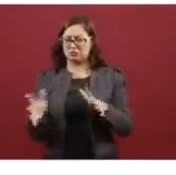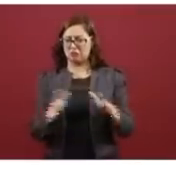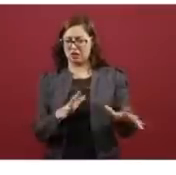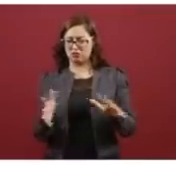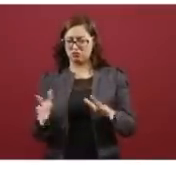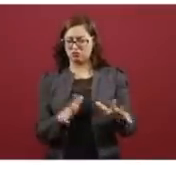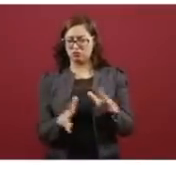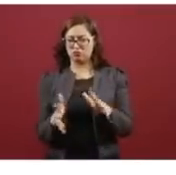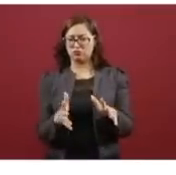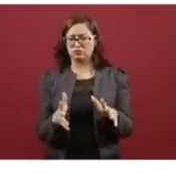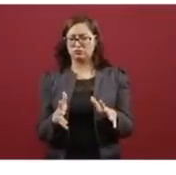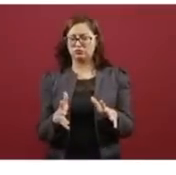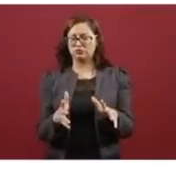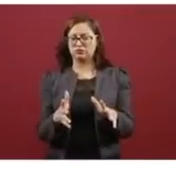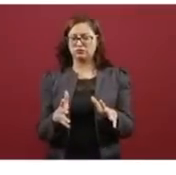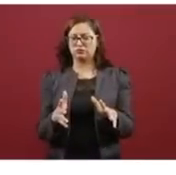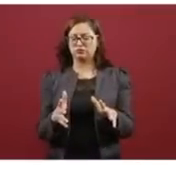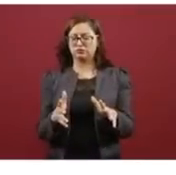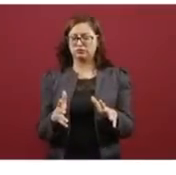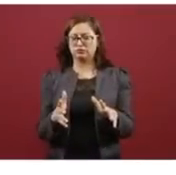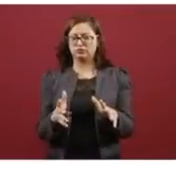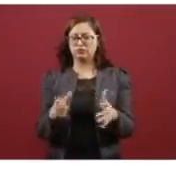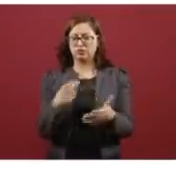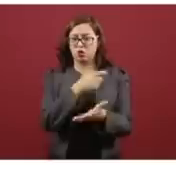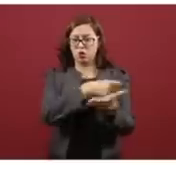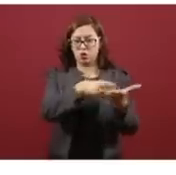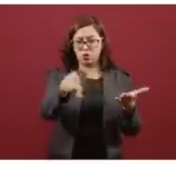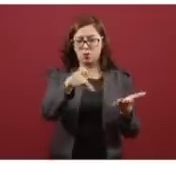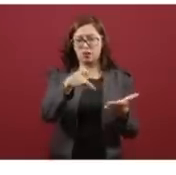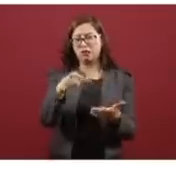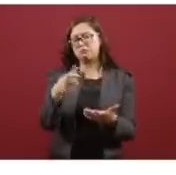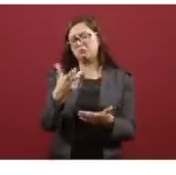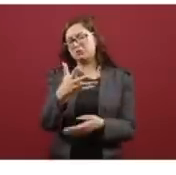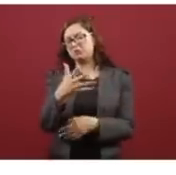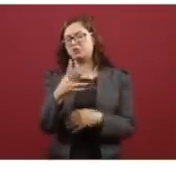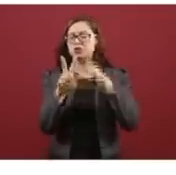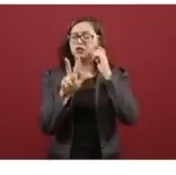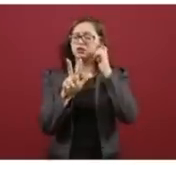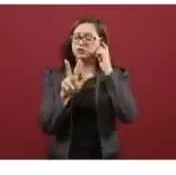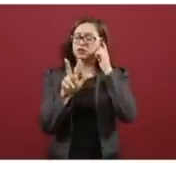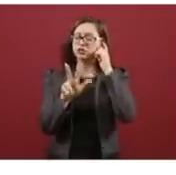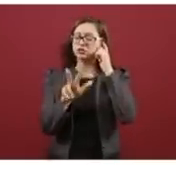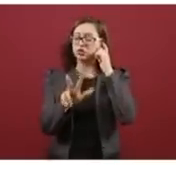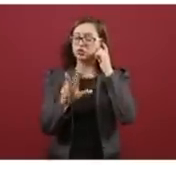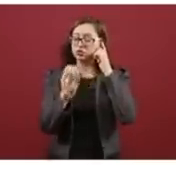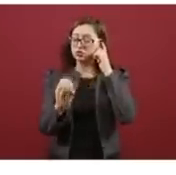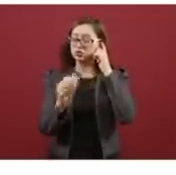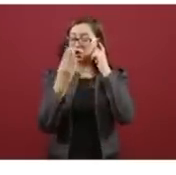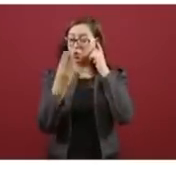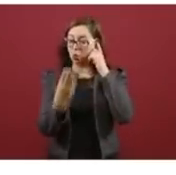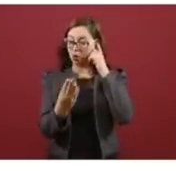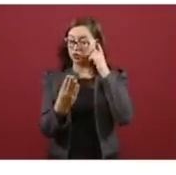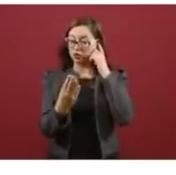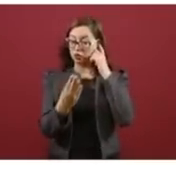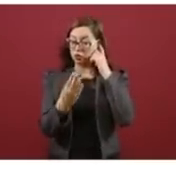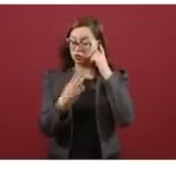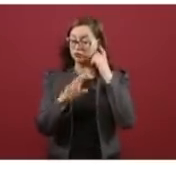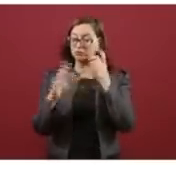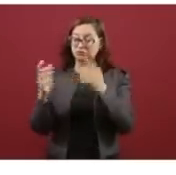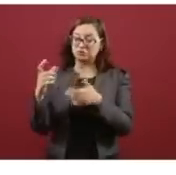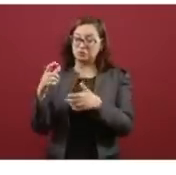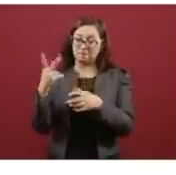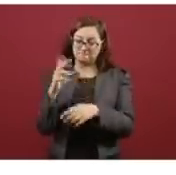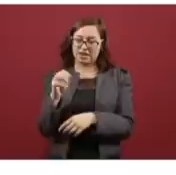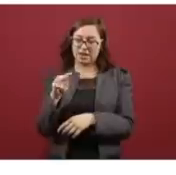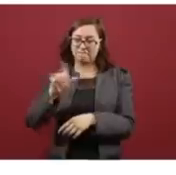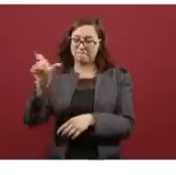el precio promedio de compra es 18 04 y el precio de venta al público de esa gasolinera